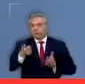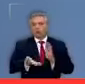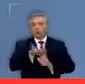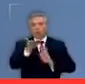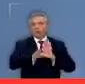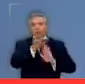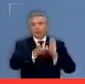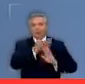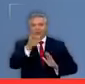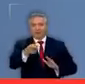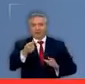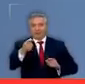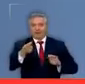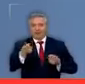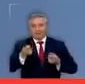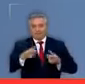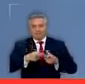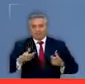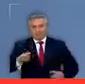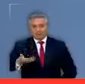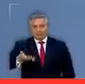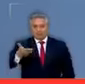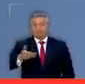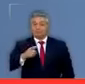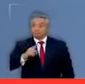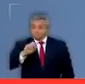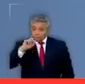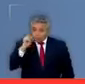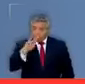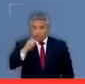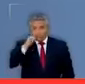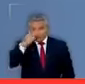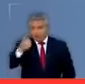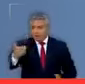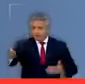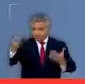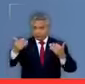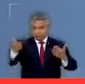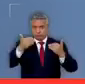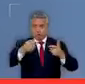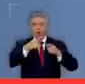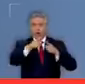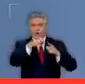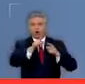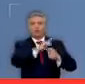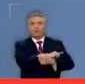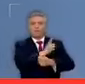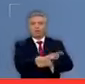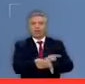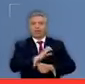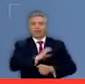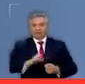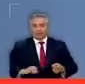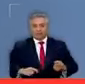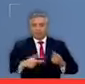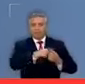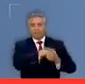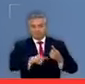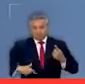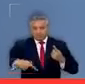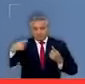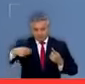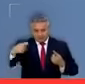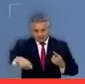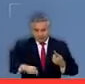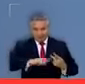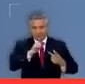tarifas. Segundo, he invitado para mañana a una reunión a los otros poderes del Estado, al presidente del Senado,